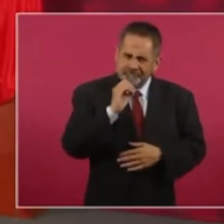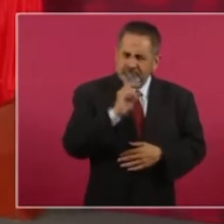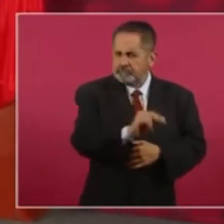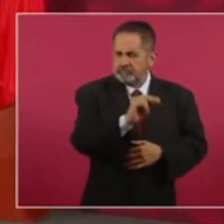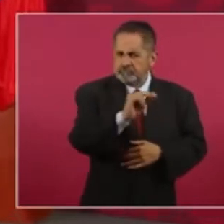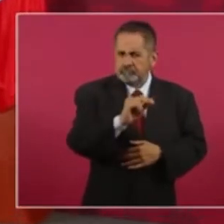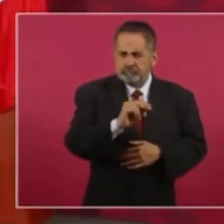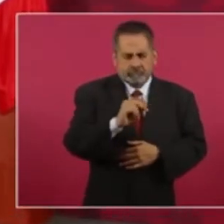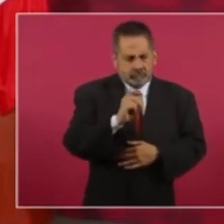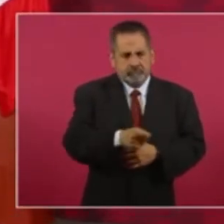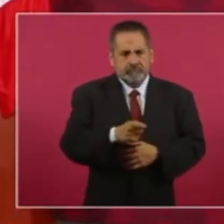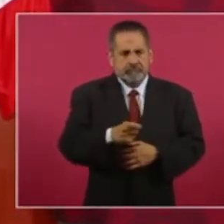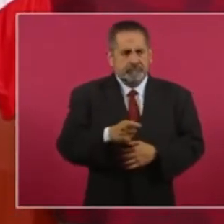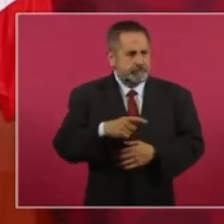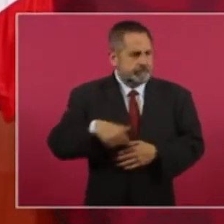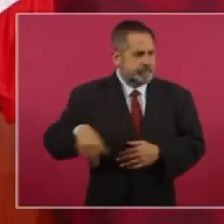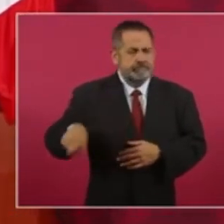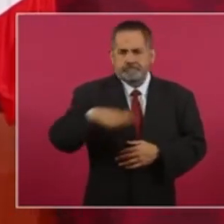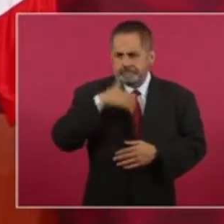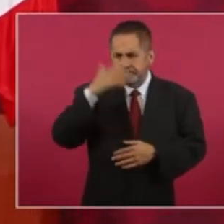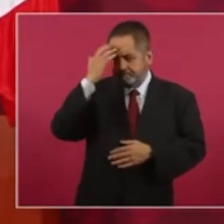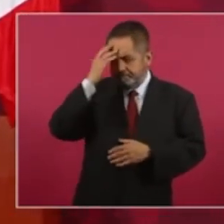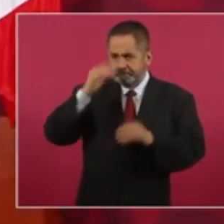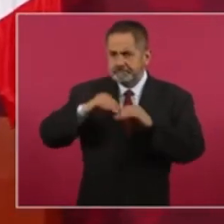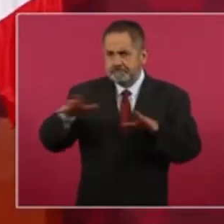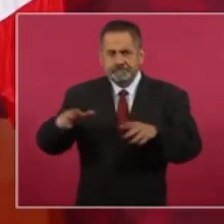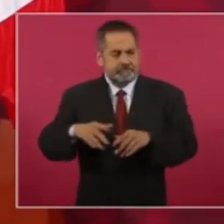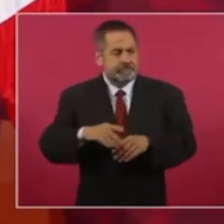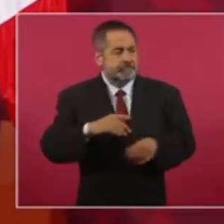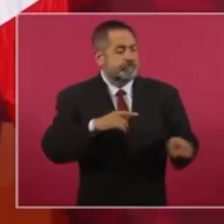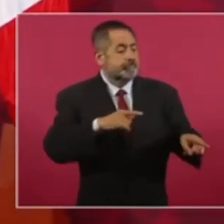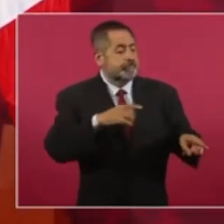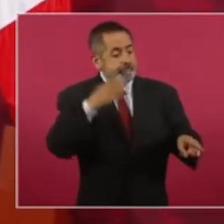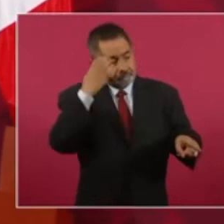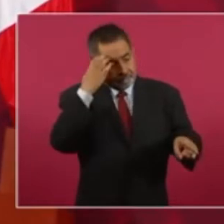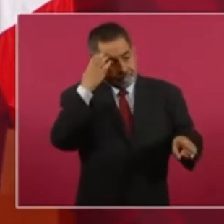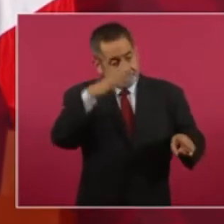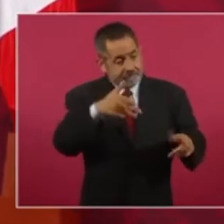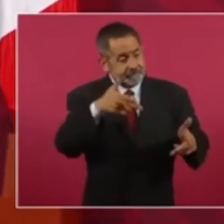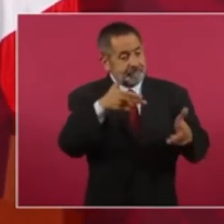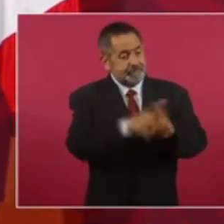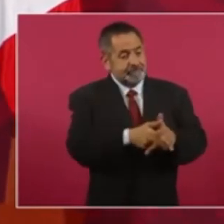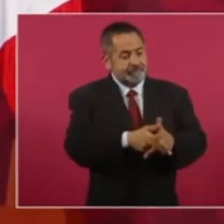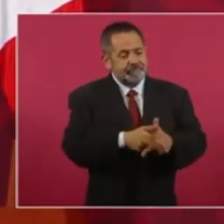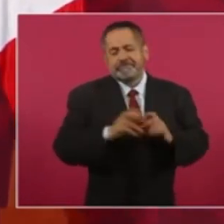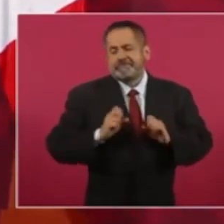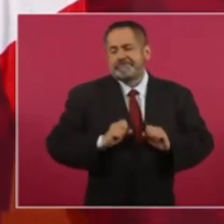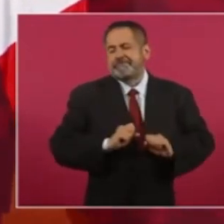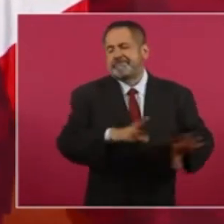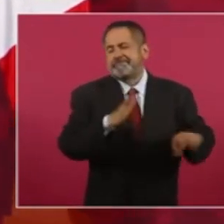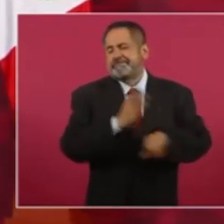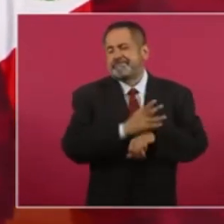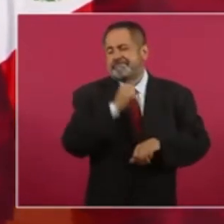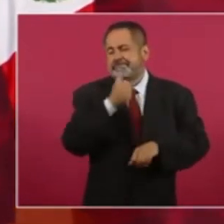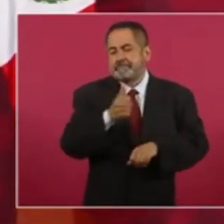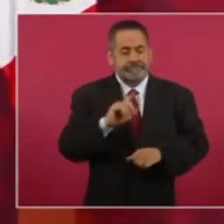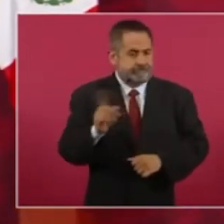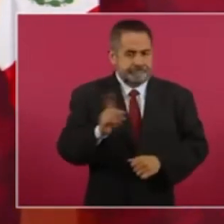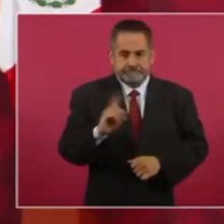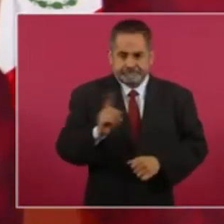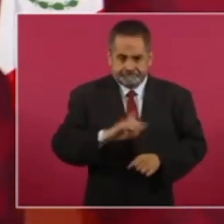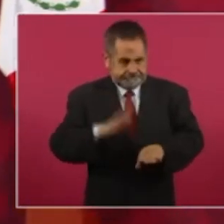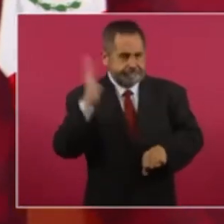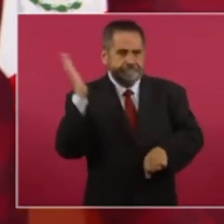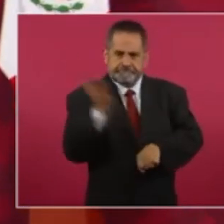conozca que no hay crimen sin castigo, que